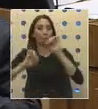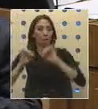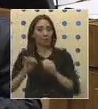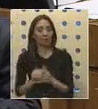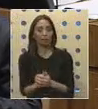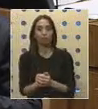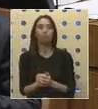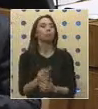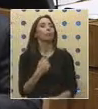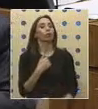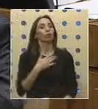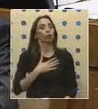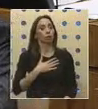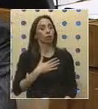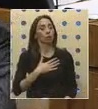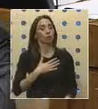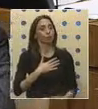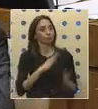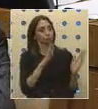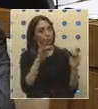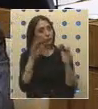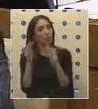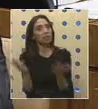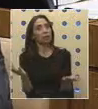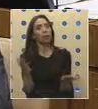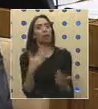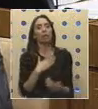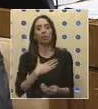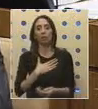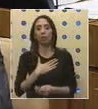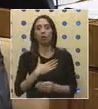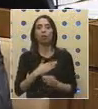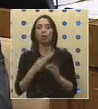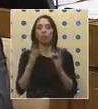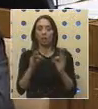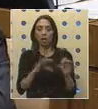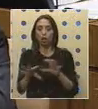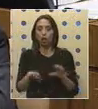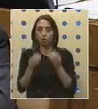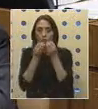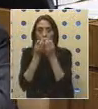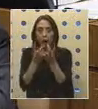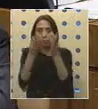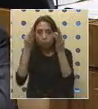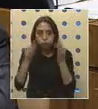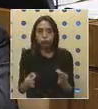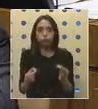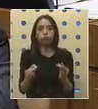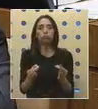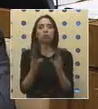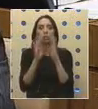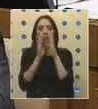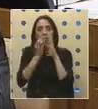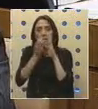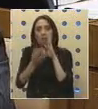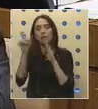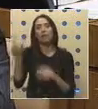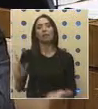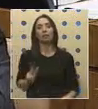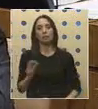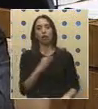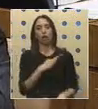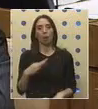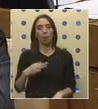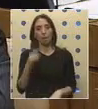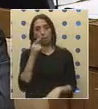Entonces, presidente, yo quiero hacer un llamado. Quiero que se sinceren las cosas, que el señor ministro de Hacienda de una vez por todas diga